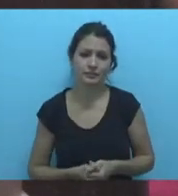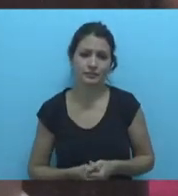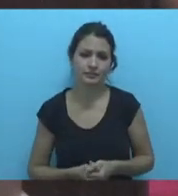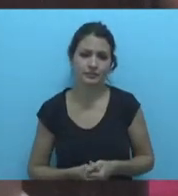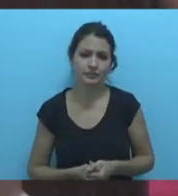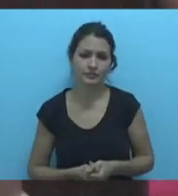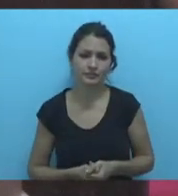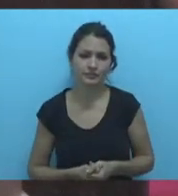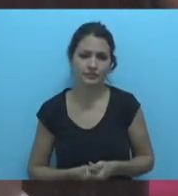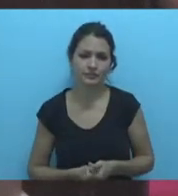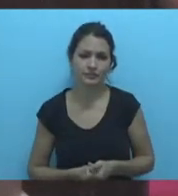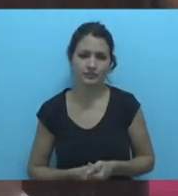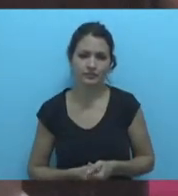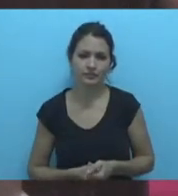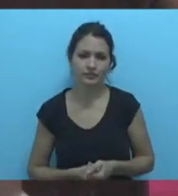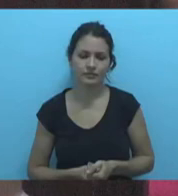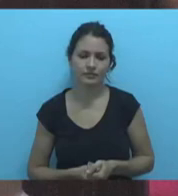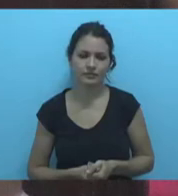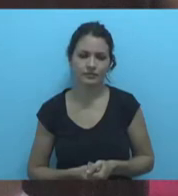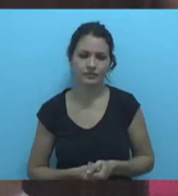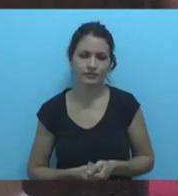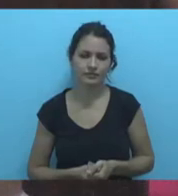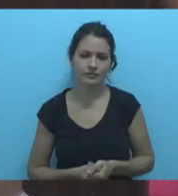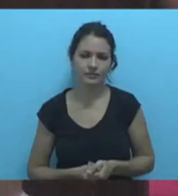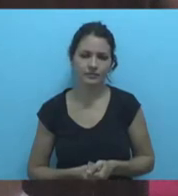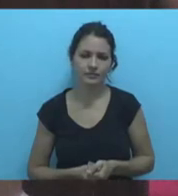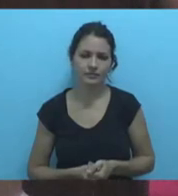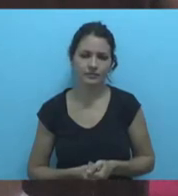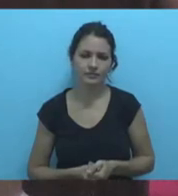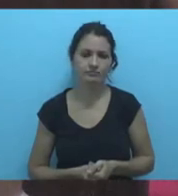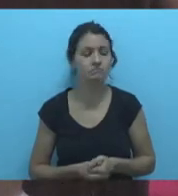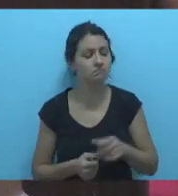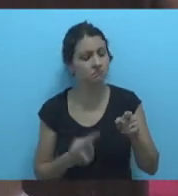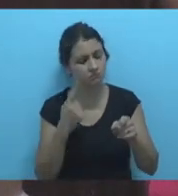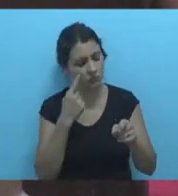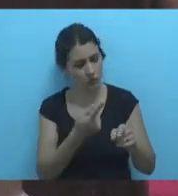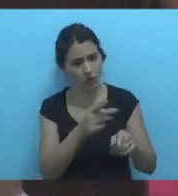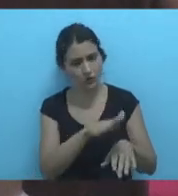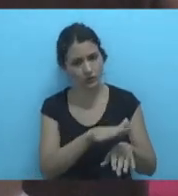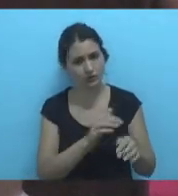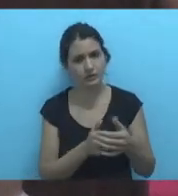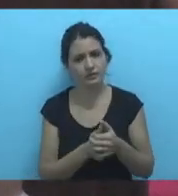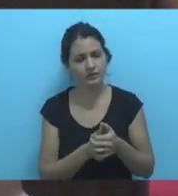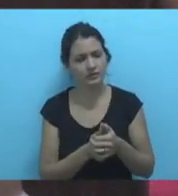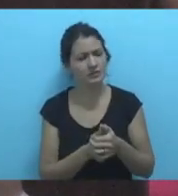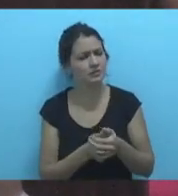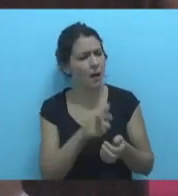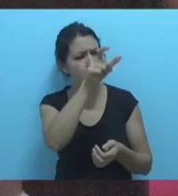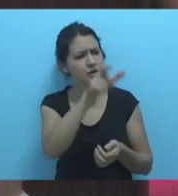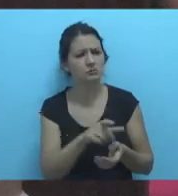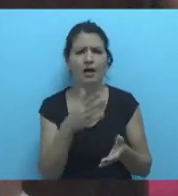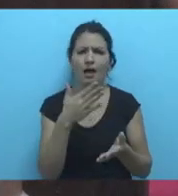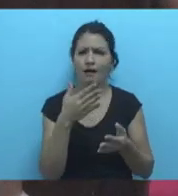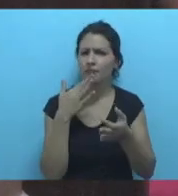lo era el bloque peronista en ese entonces. Y ahí lo empecé a conocer directamente como un hombre de diálogo,